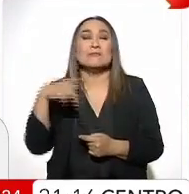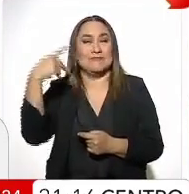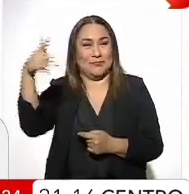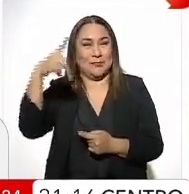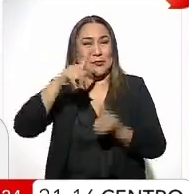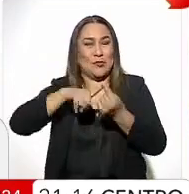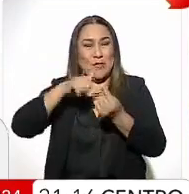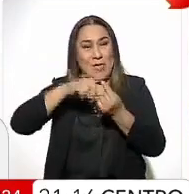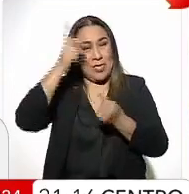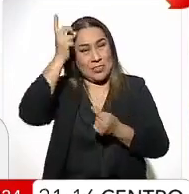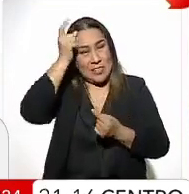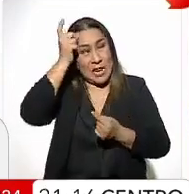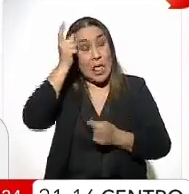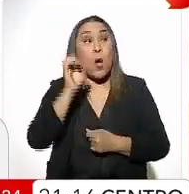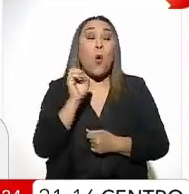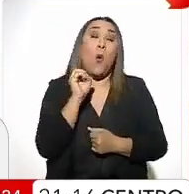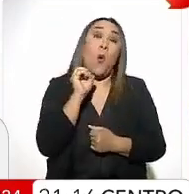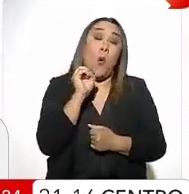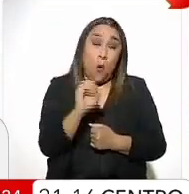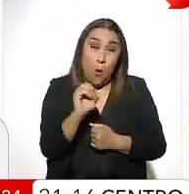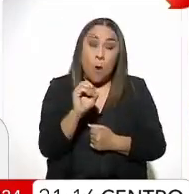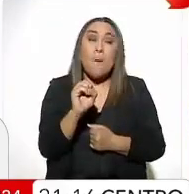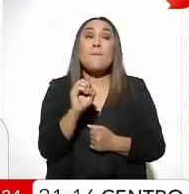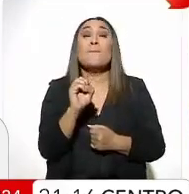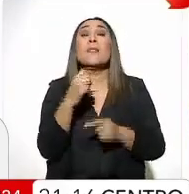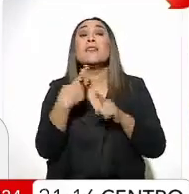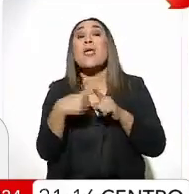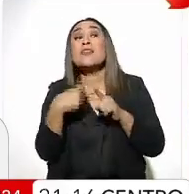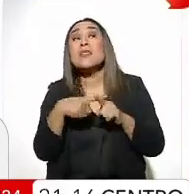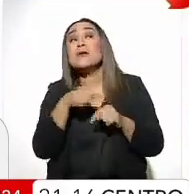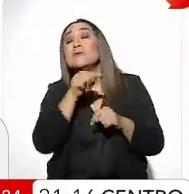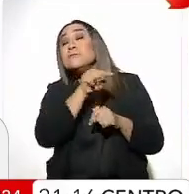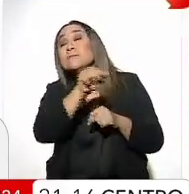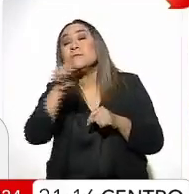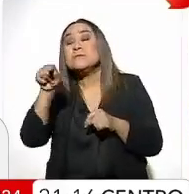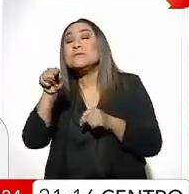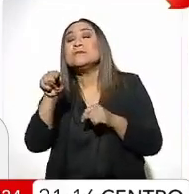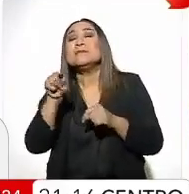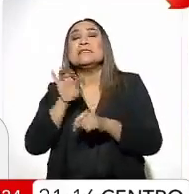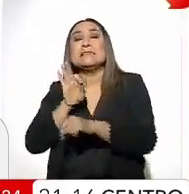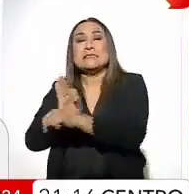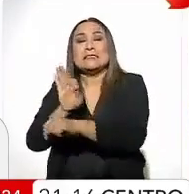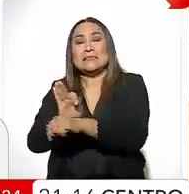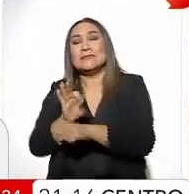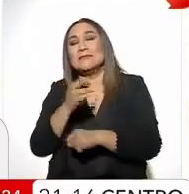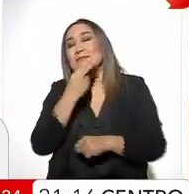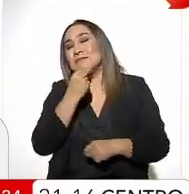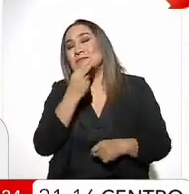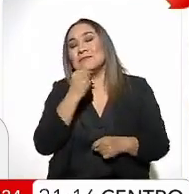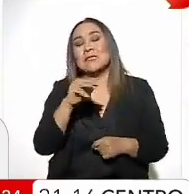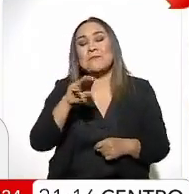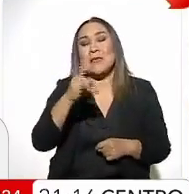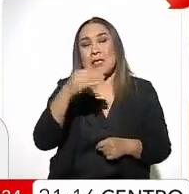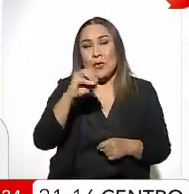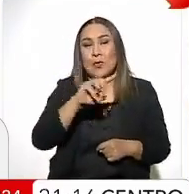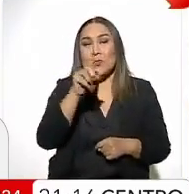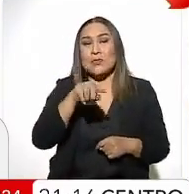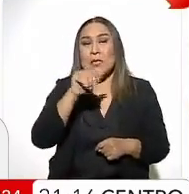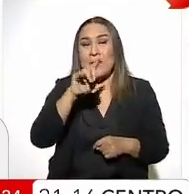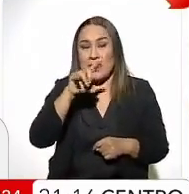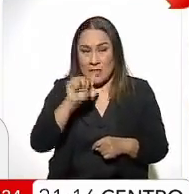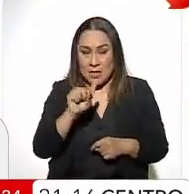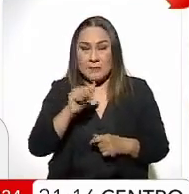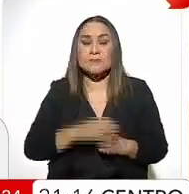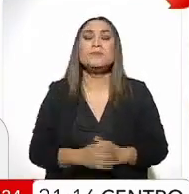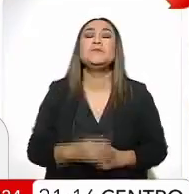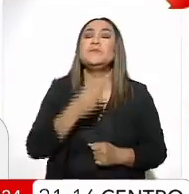Texas, o alguien que está vinculado con la defensa de Mayo Zambada. Y Frank